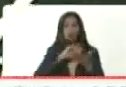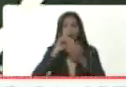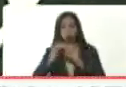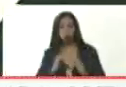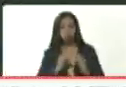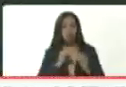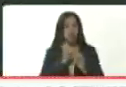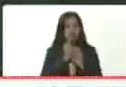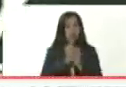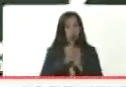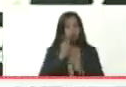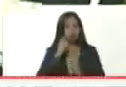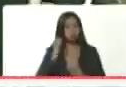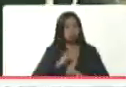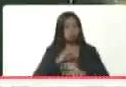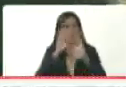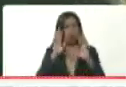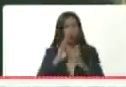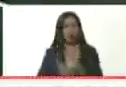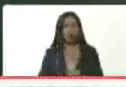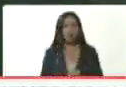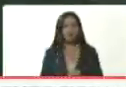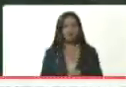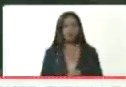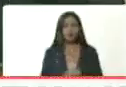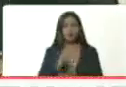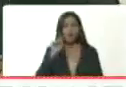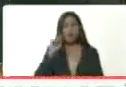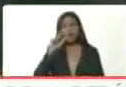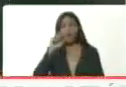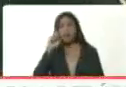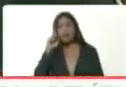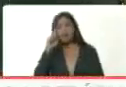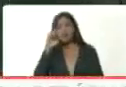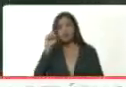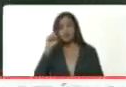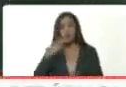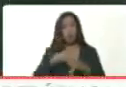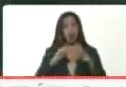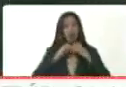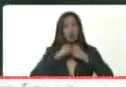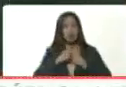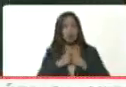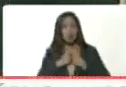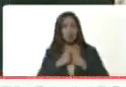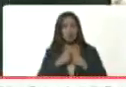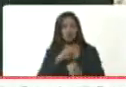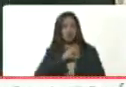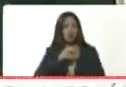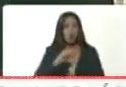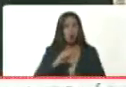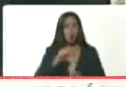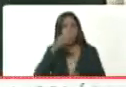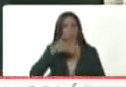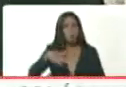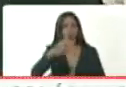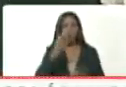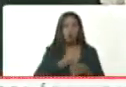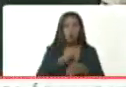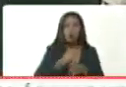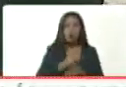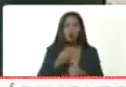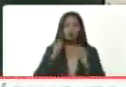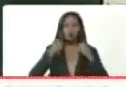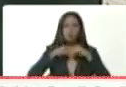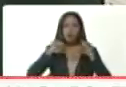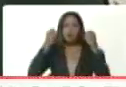viene aquí con alexis conector con aristóbulo somos el pueblo gobernando preparándonos